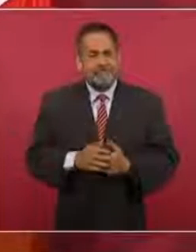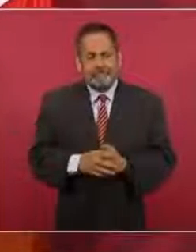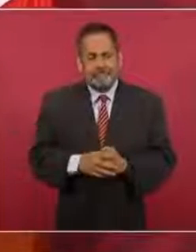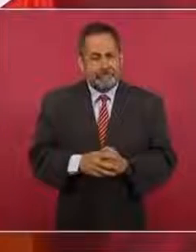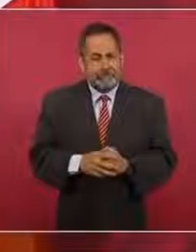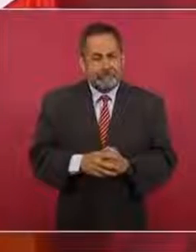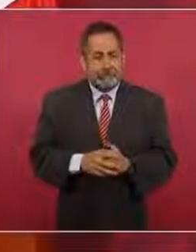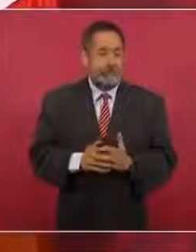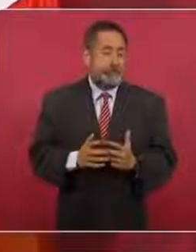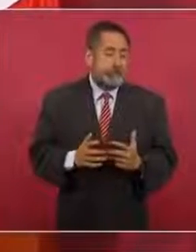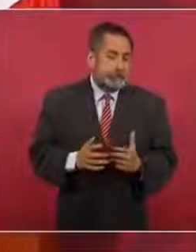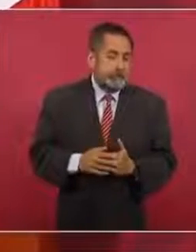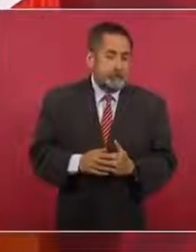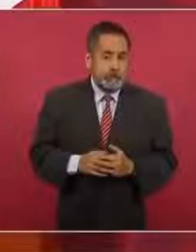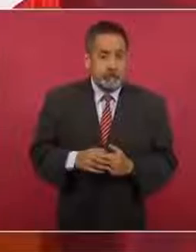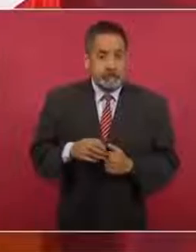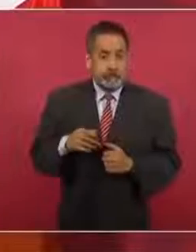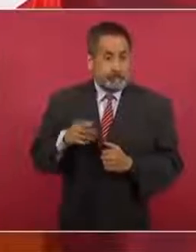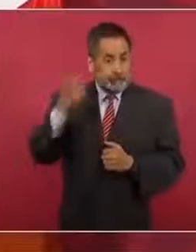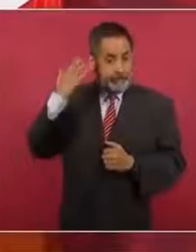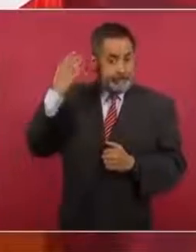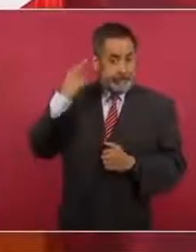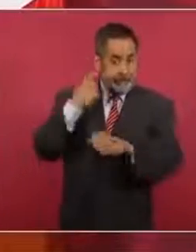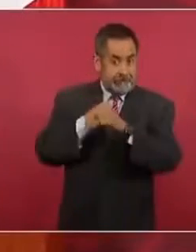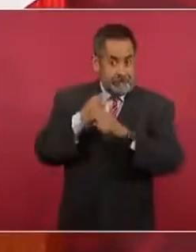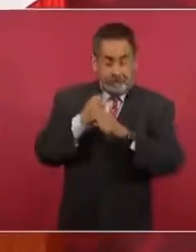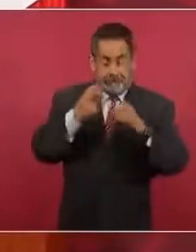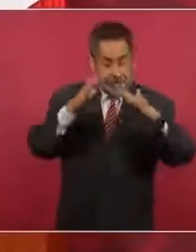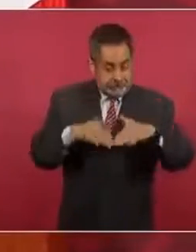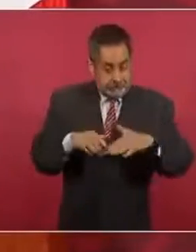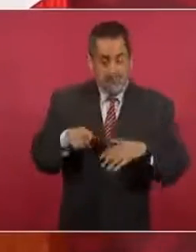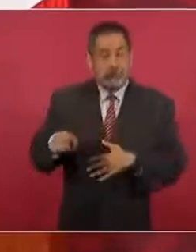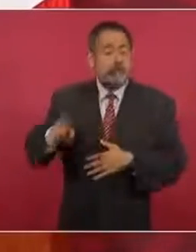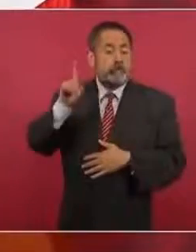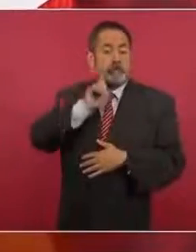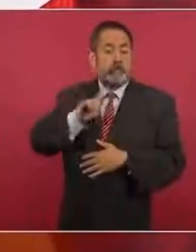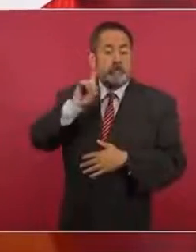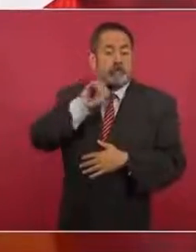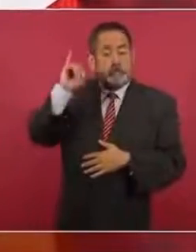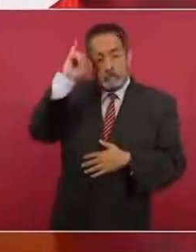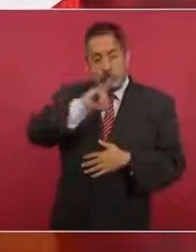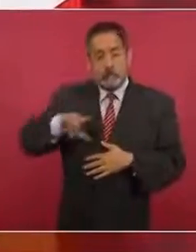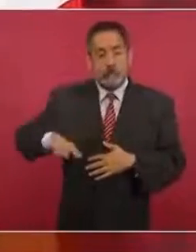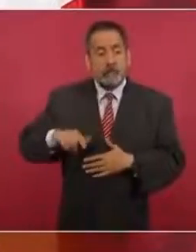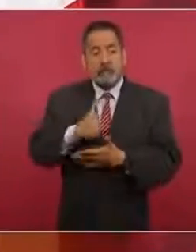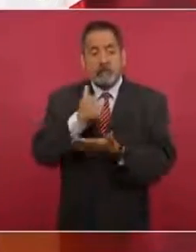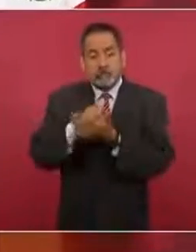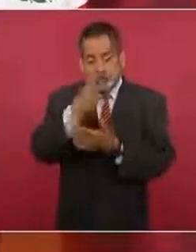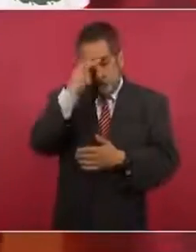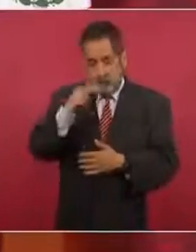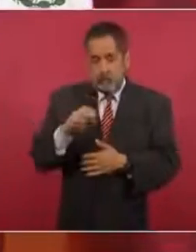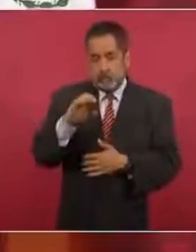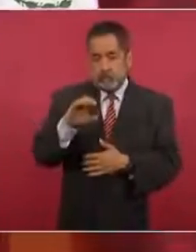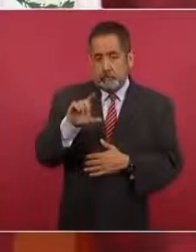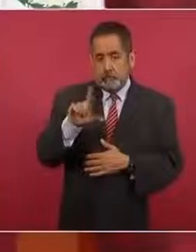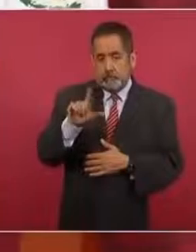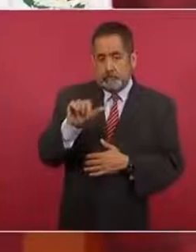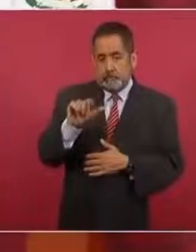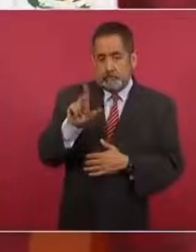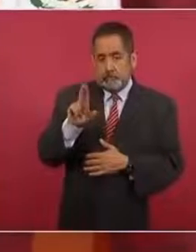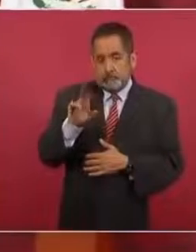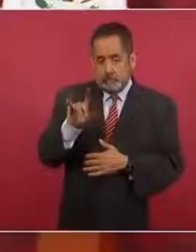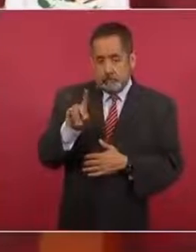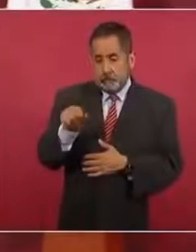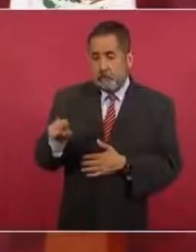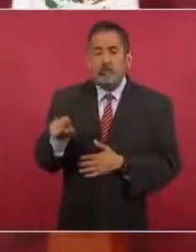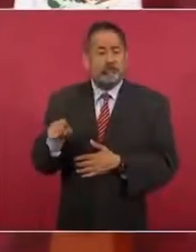Desde el principio, la jefa del gobierno de la Ciudad de México está en